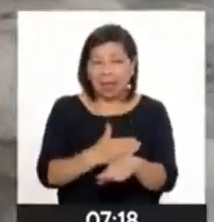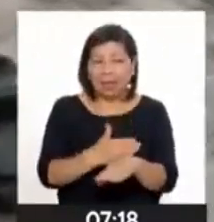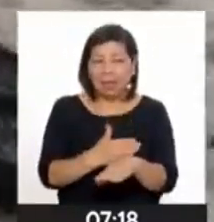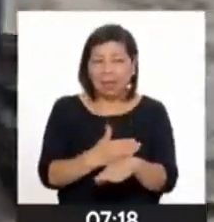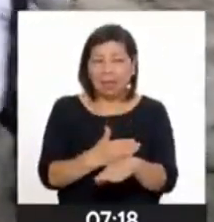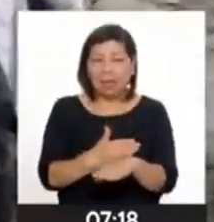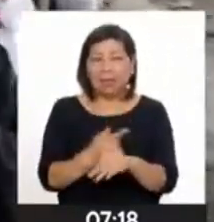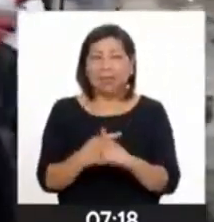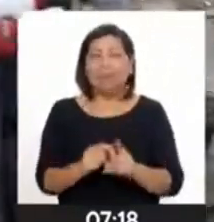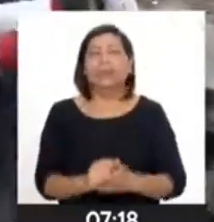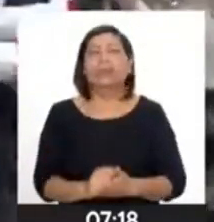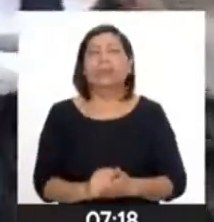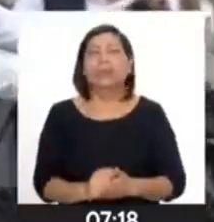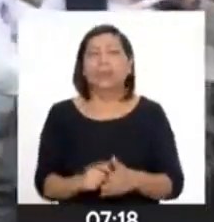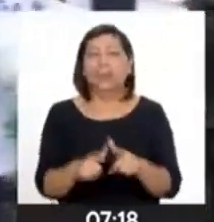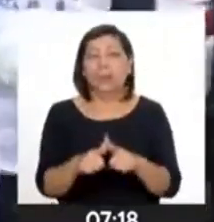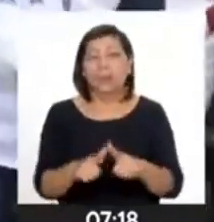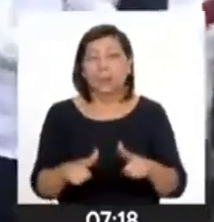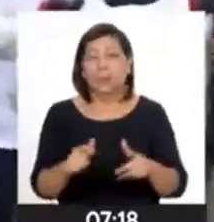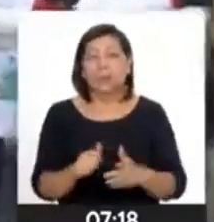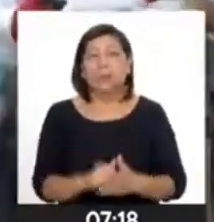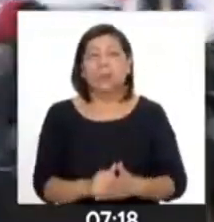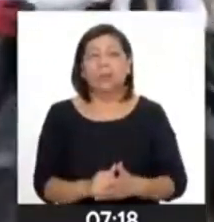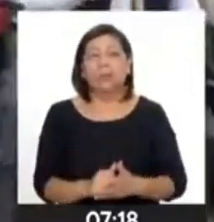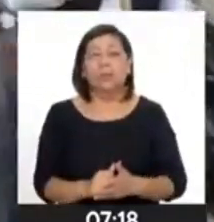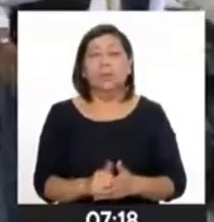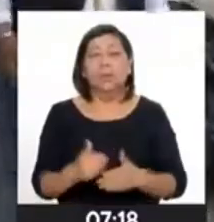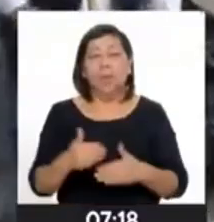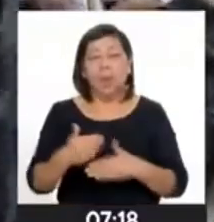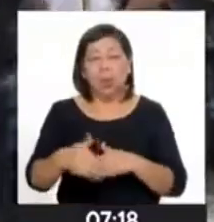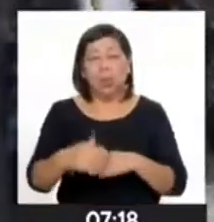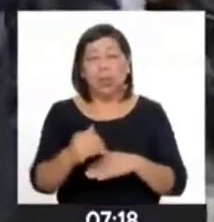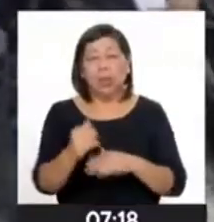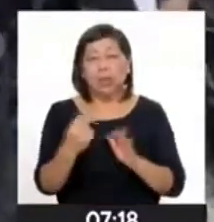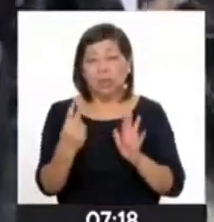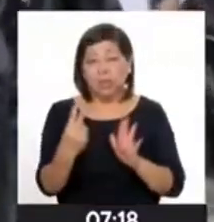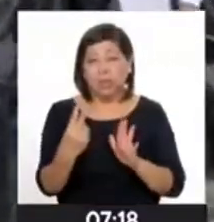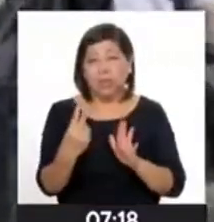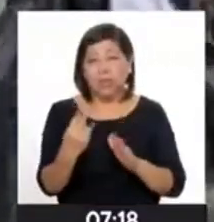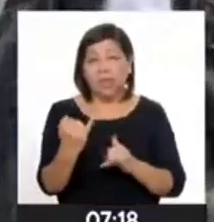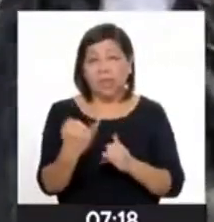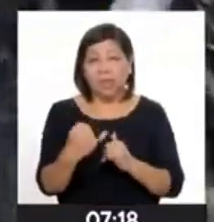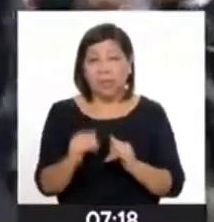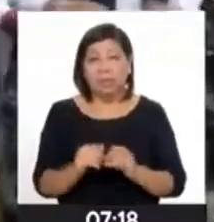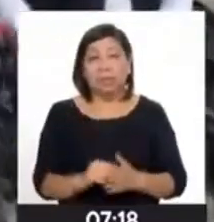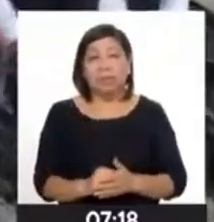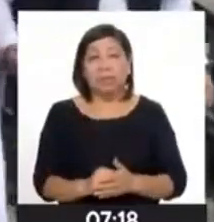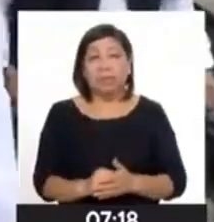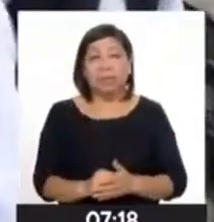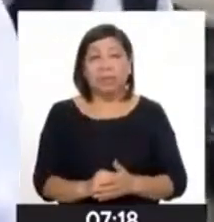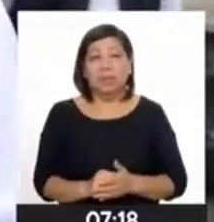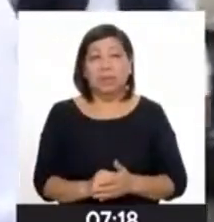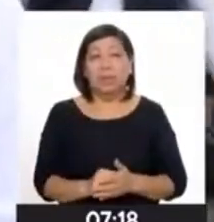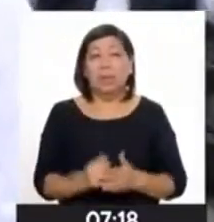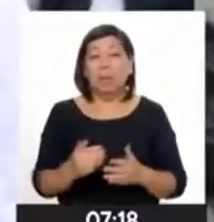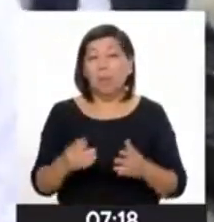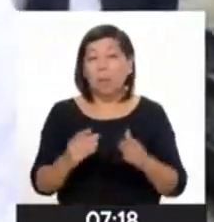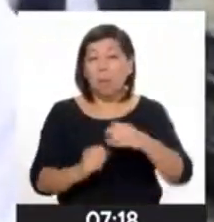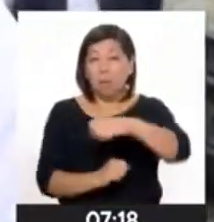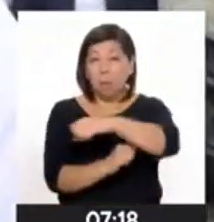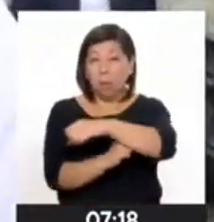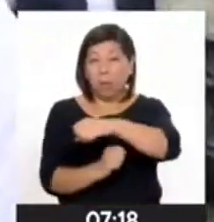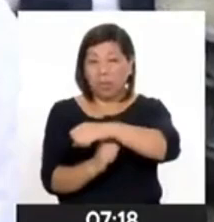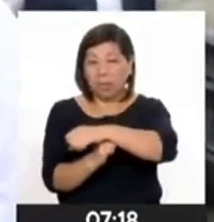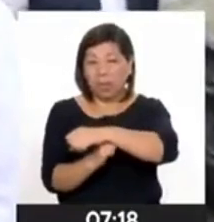hicimos un despacho en la zona de la cuadra 7 de Independencia, de la avenida Independencia, a la altura de Puente Nuevo, en donde